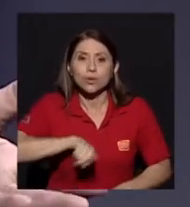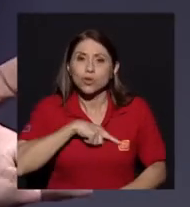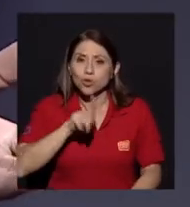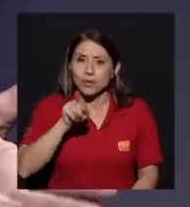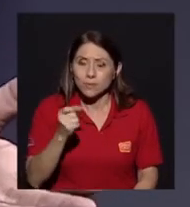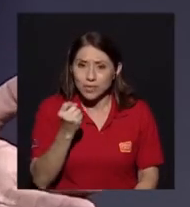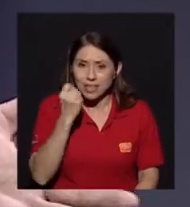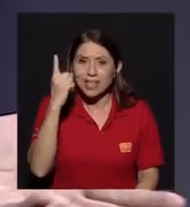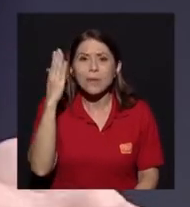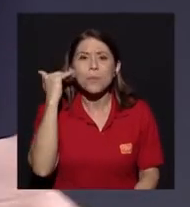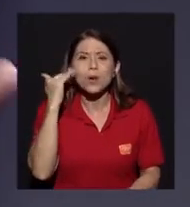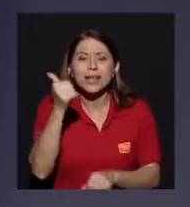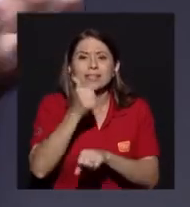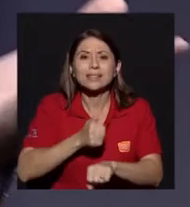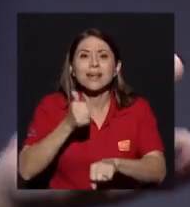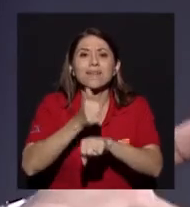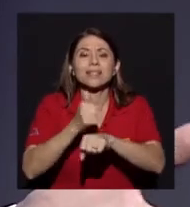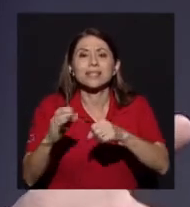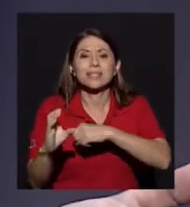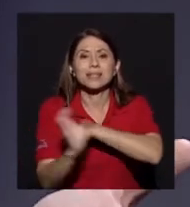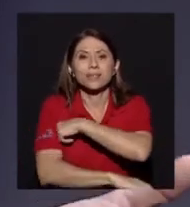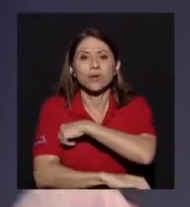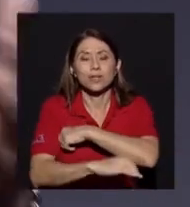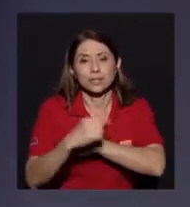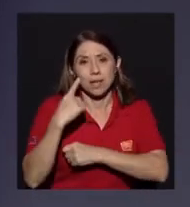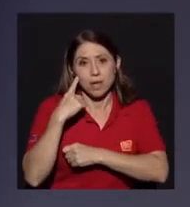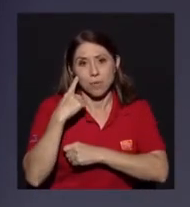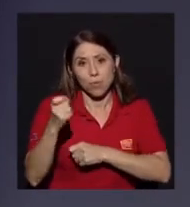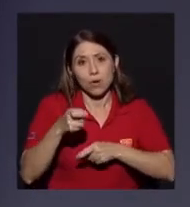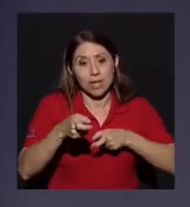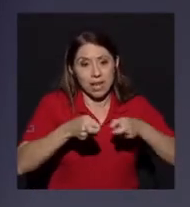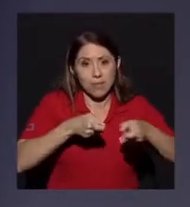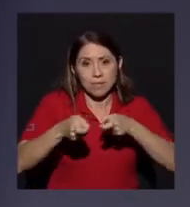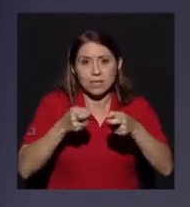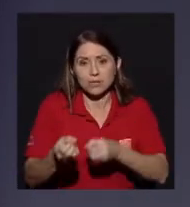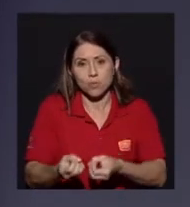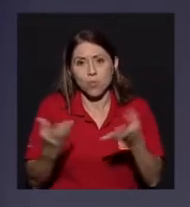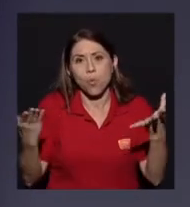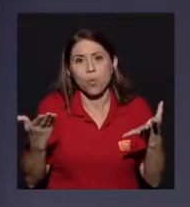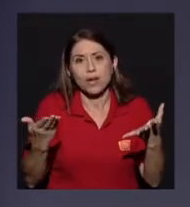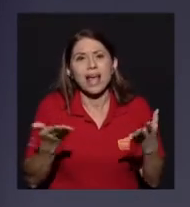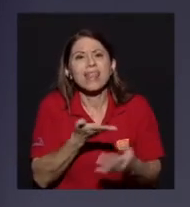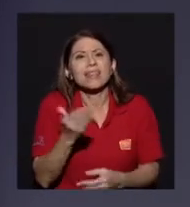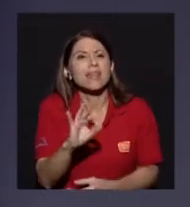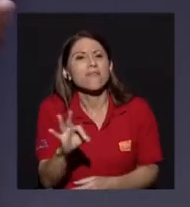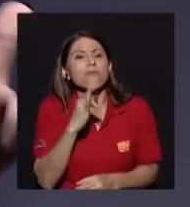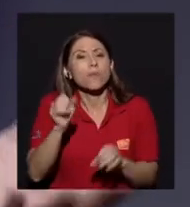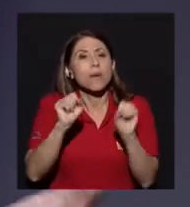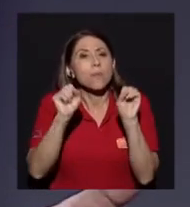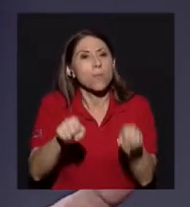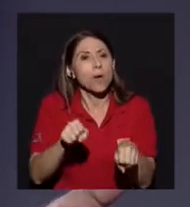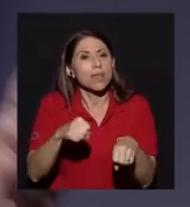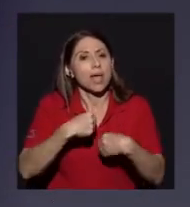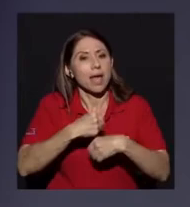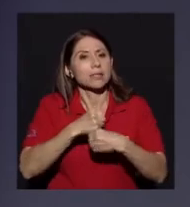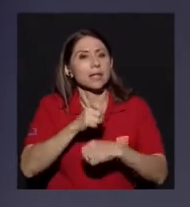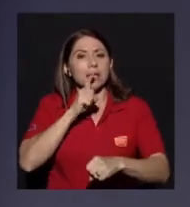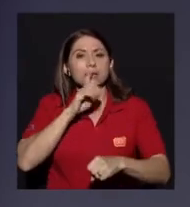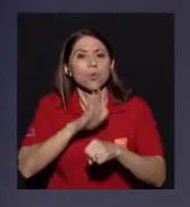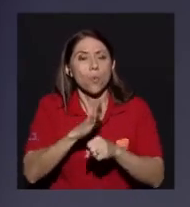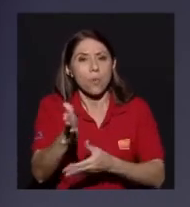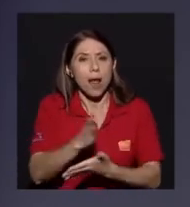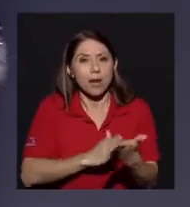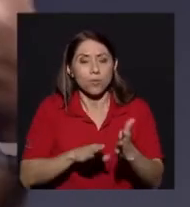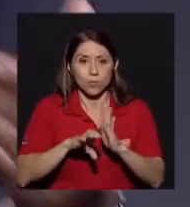qué se establecen sanciones bueno porque en la administración pública cuáles son los mecanismos para hacer efectivo que algo se cumpla es decir